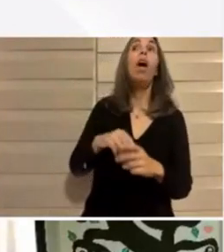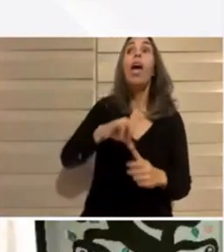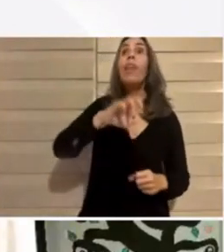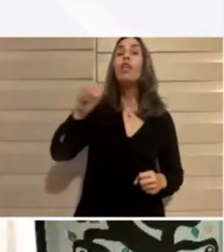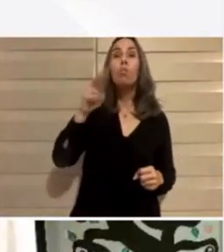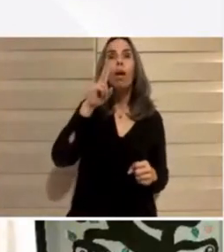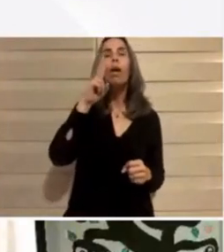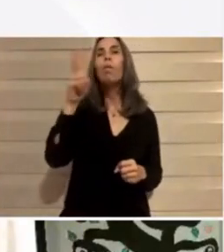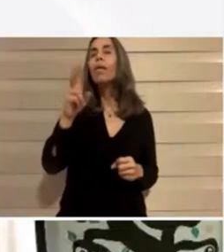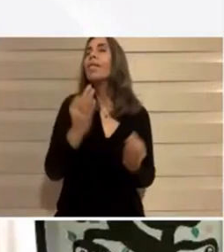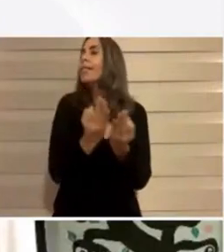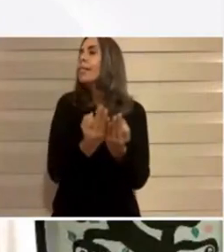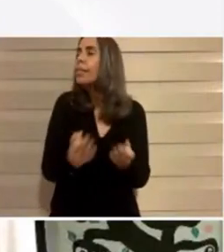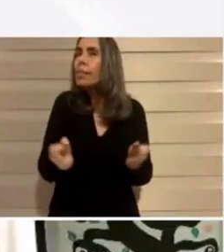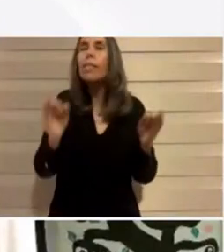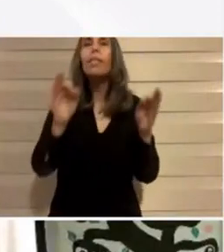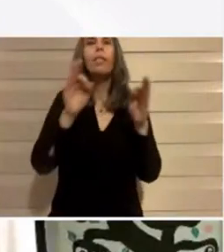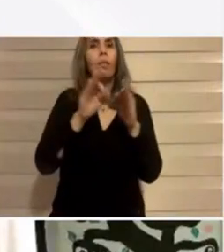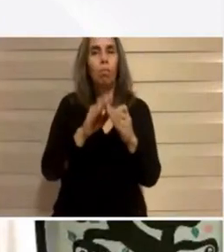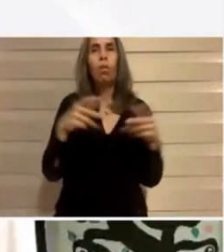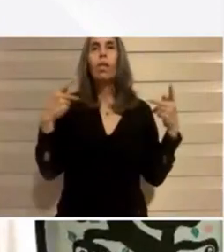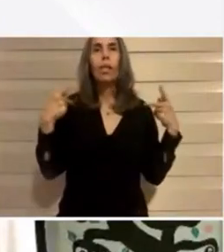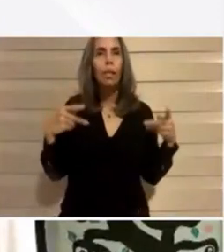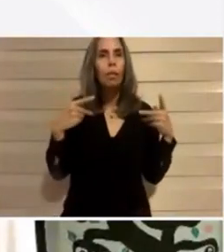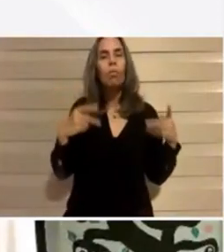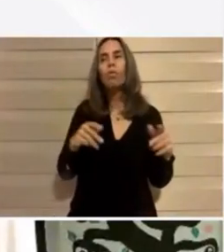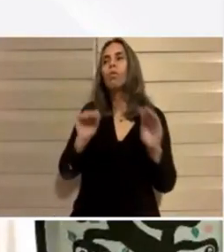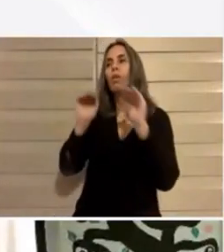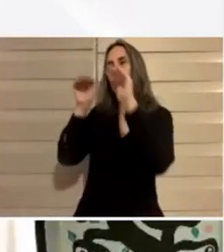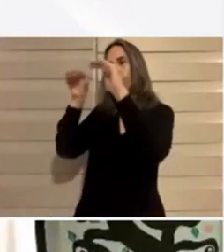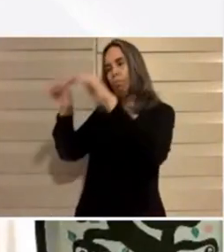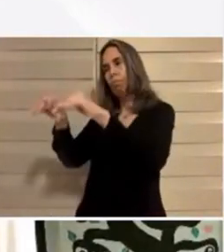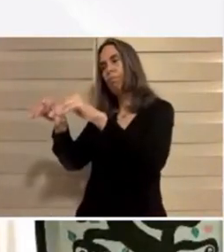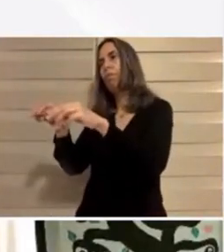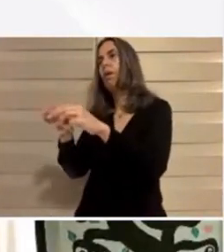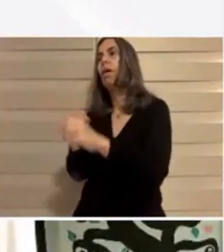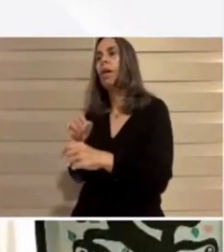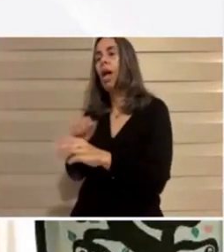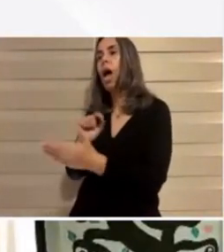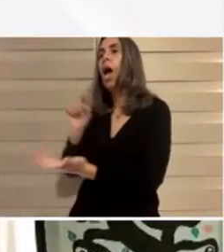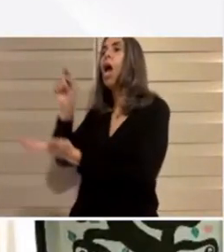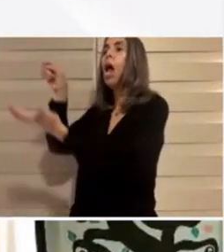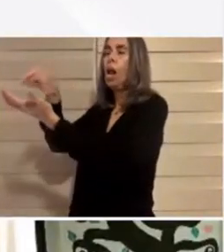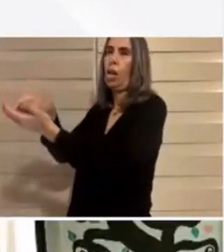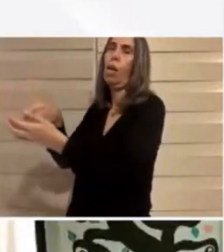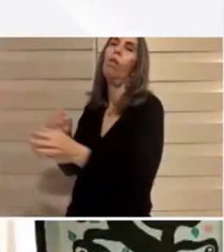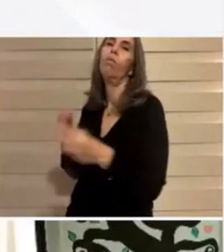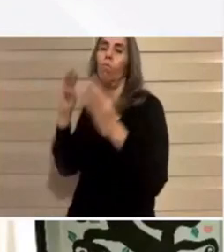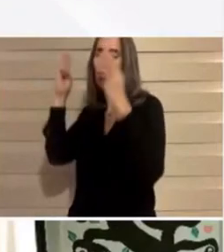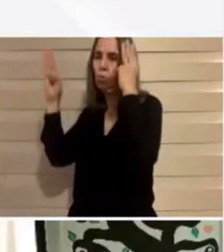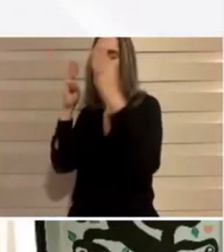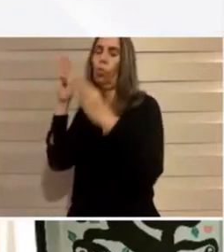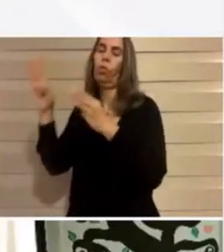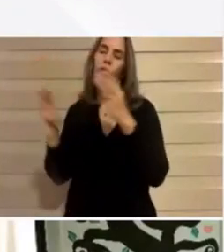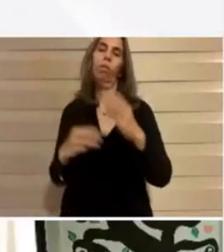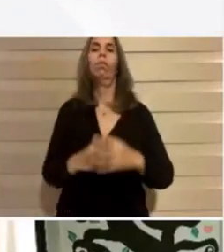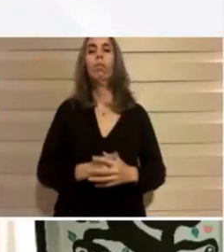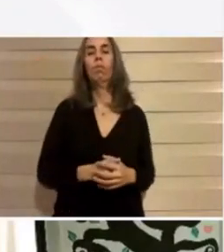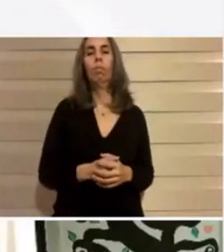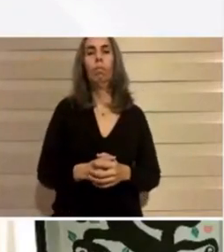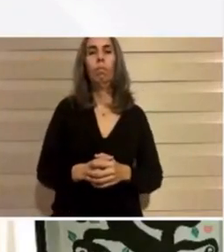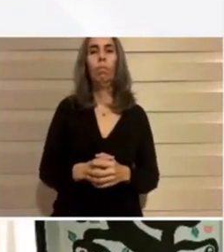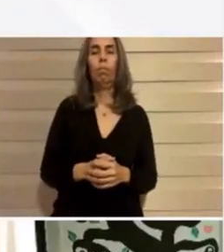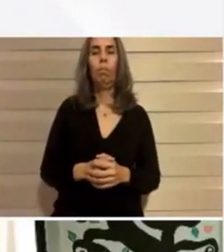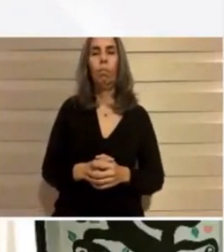poder encontrarnos con algo, una obra que nos es particularmente querida, o una desconocida,